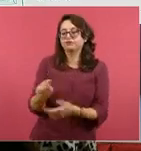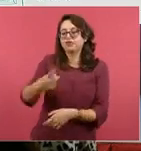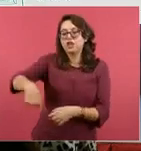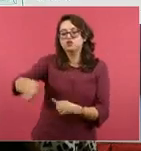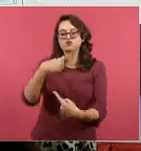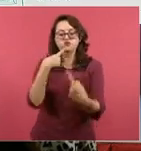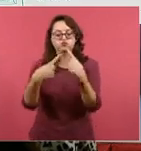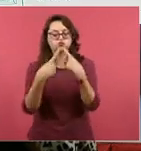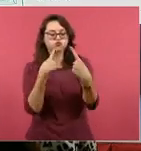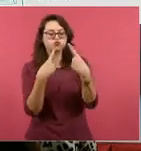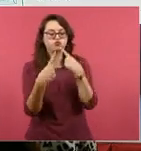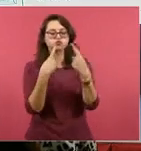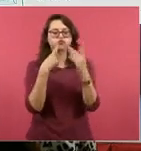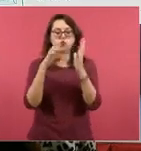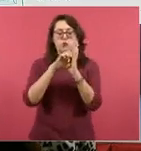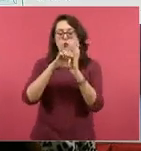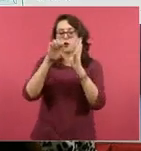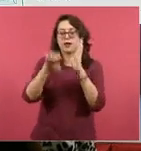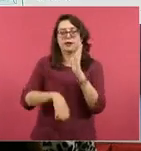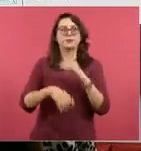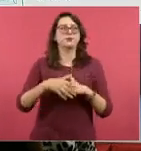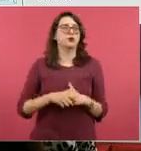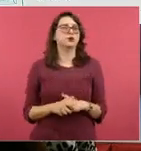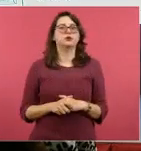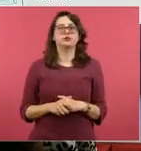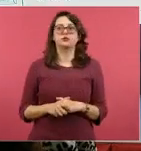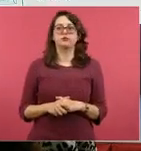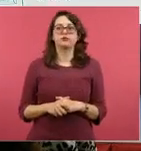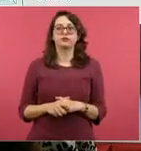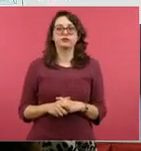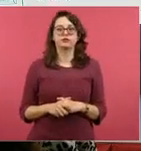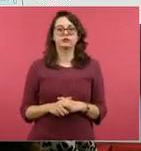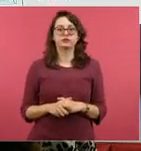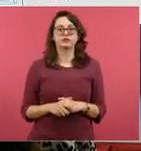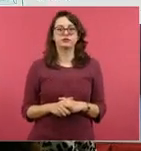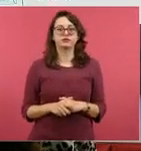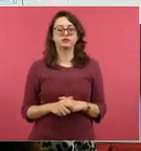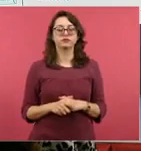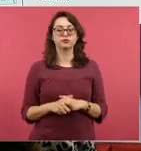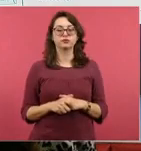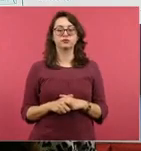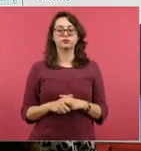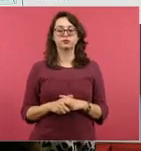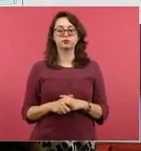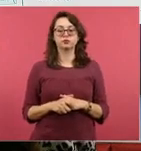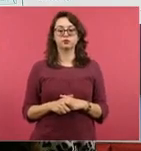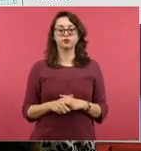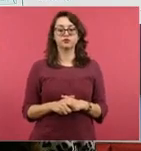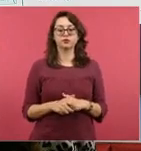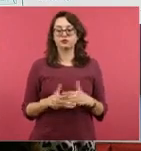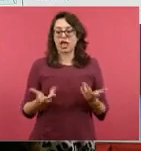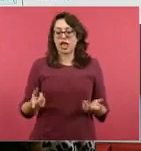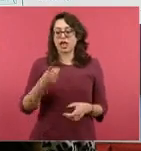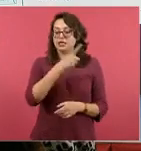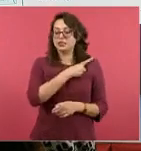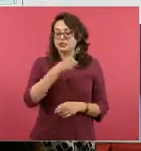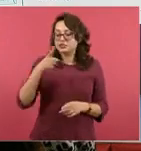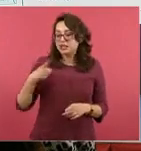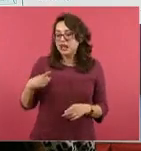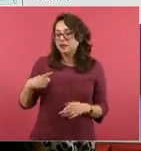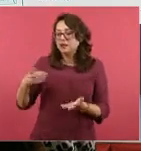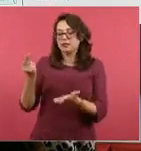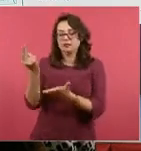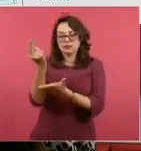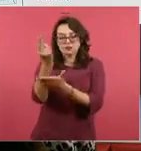sé, el espacio donde se encuentran, o van a hacer el trazo de alguna figura rectangular